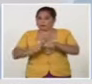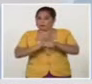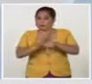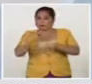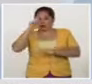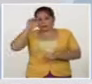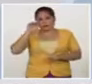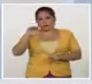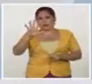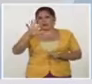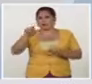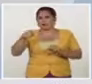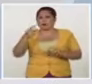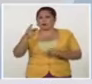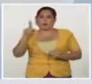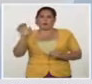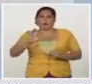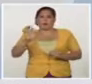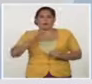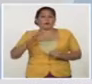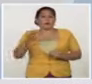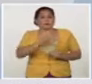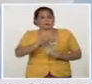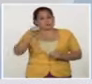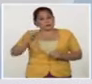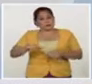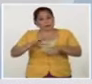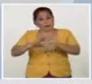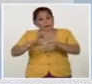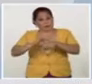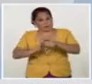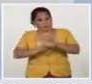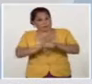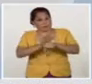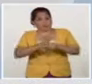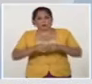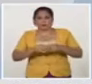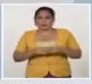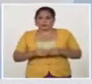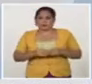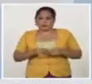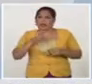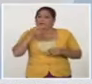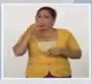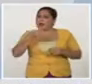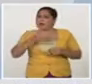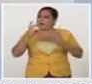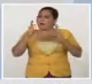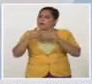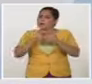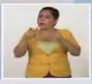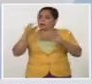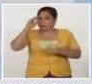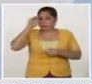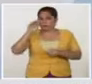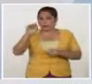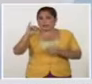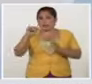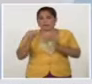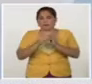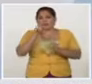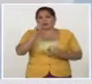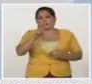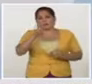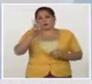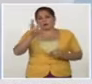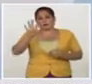el 5,1% de todos los pacientes diagnosticados. Estamos hablando de una cifra de ingresados de